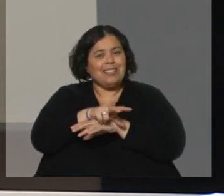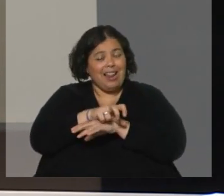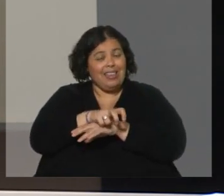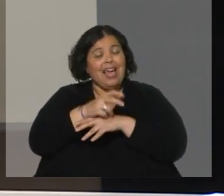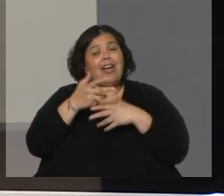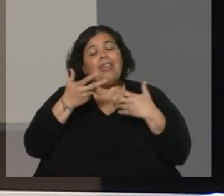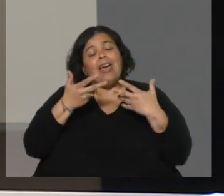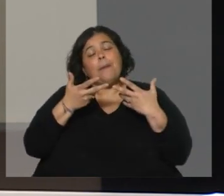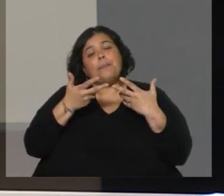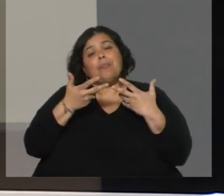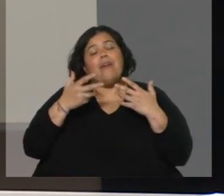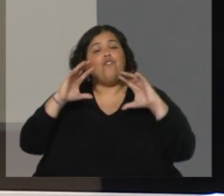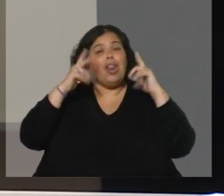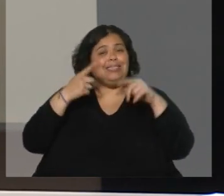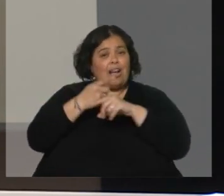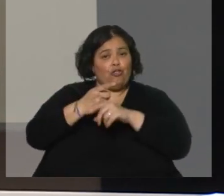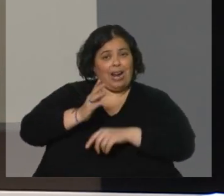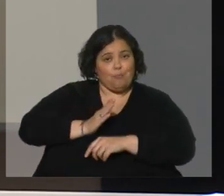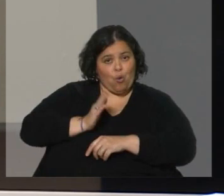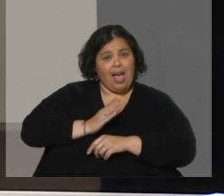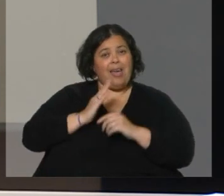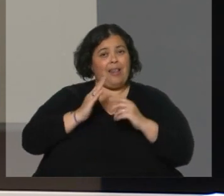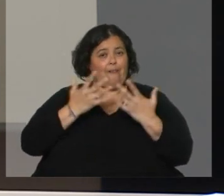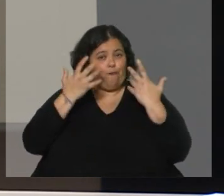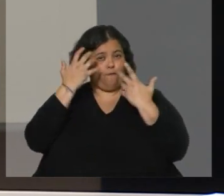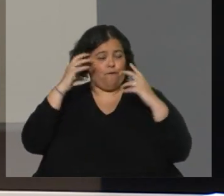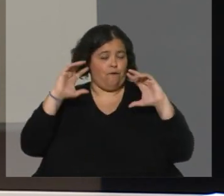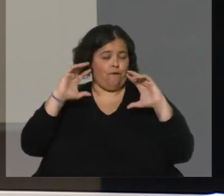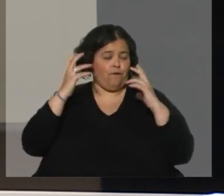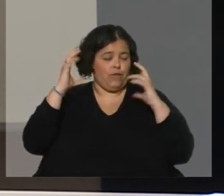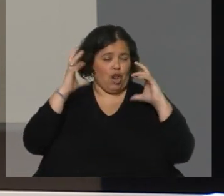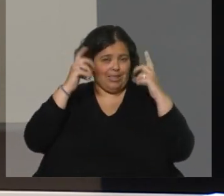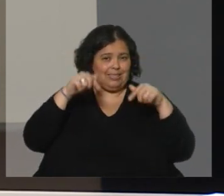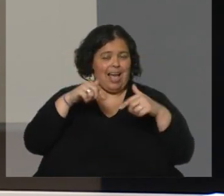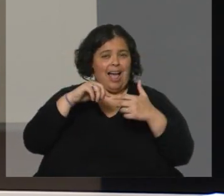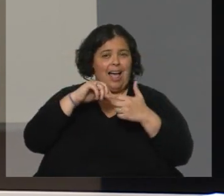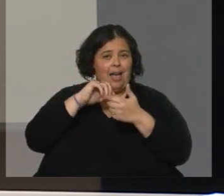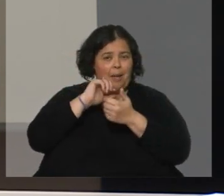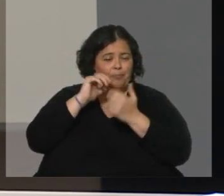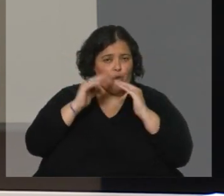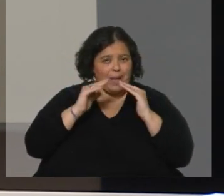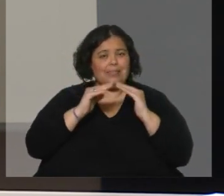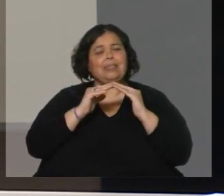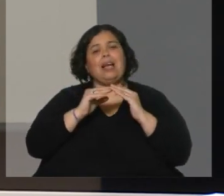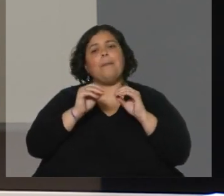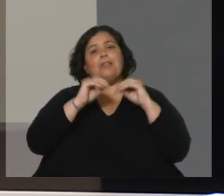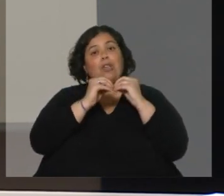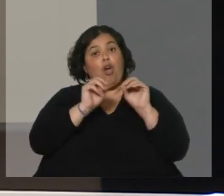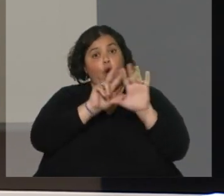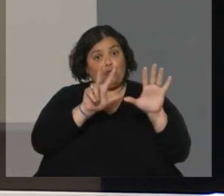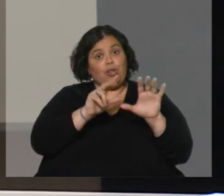fiscalías de violencia de género y doméstica que son 8 y hay dos fiscalías de derechos económicos